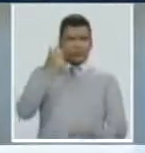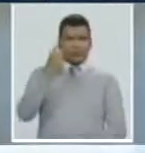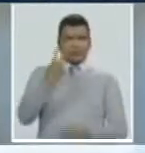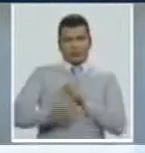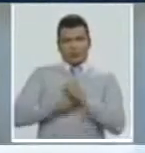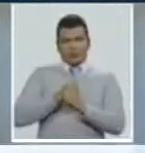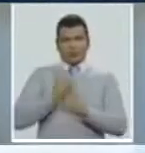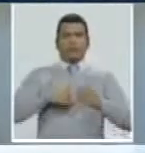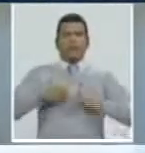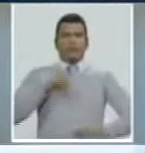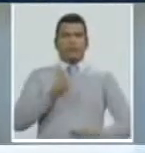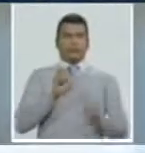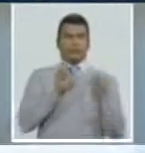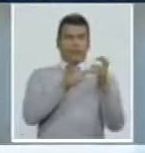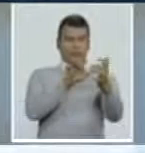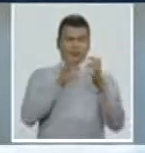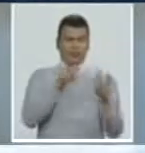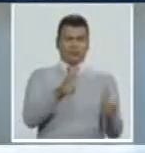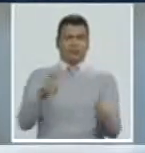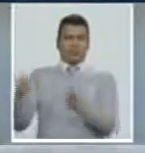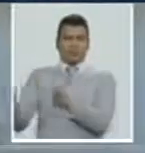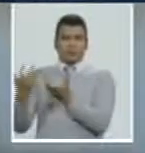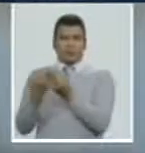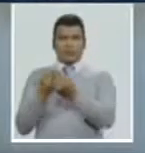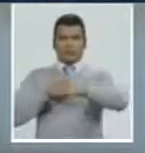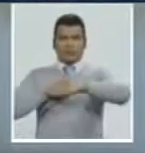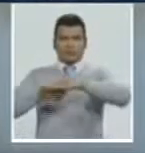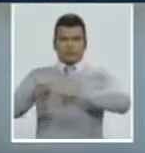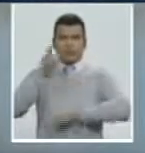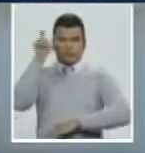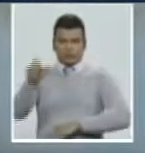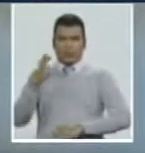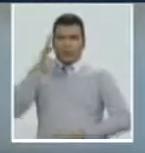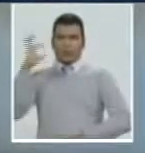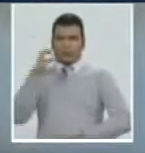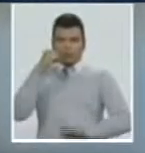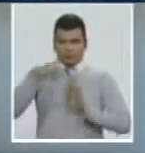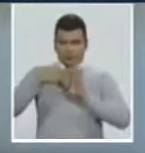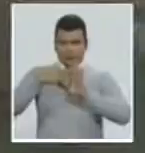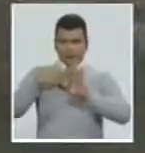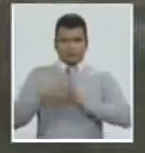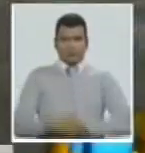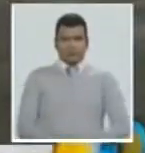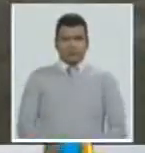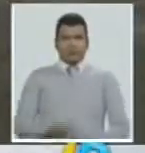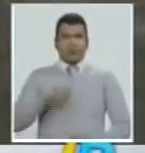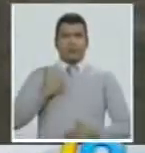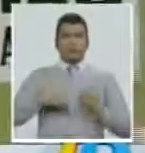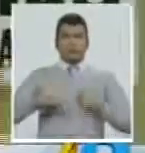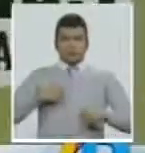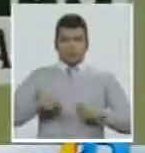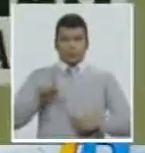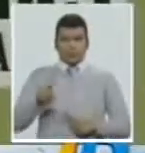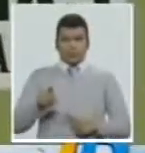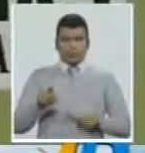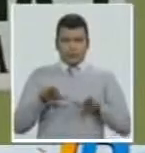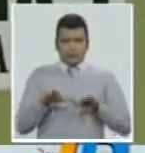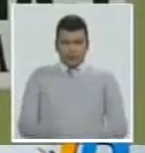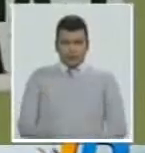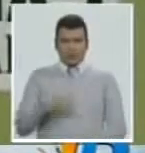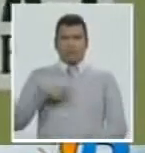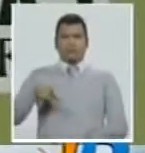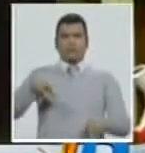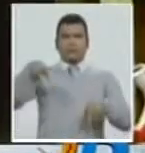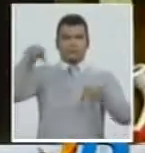medio de una balacera propiciada por sicarios que asesinaron a un hombre. Con una herida de bala en una de sus piernas, fue trasladada a